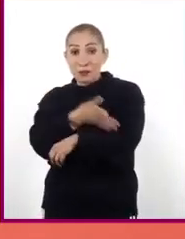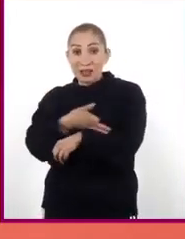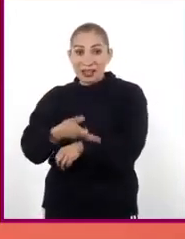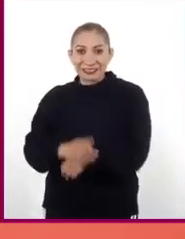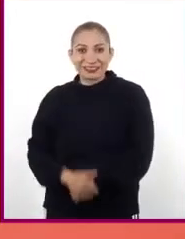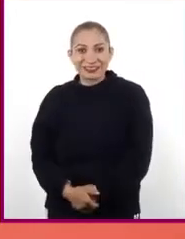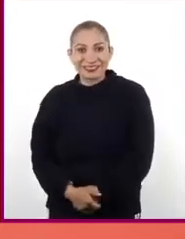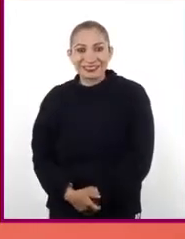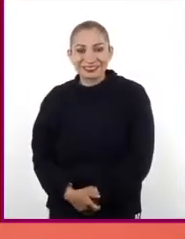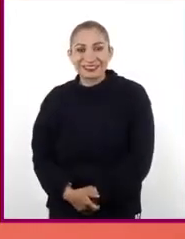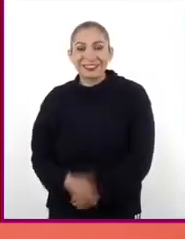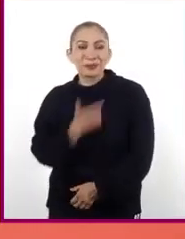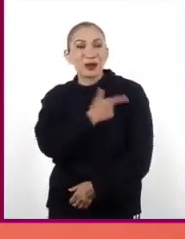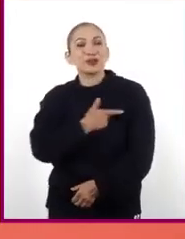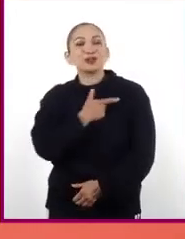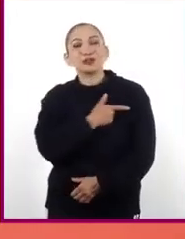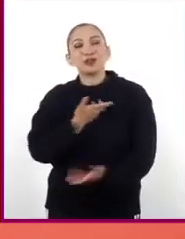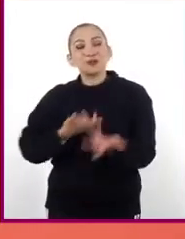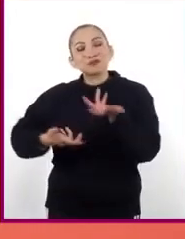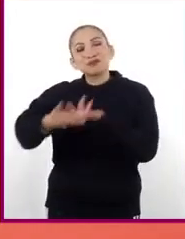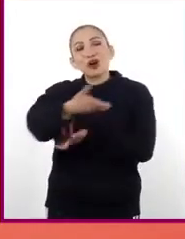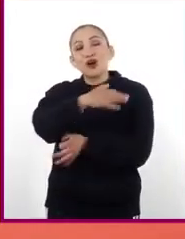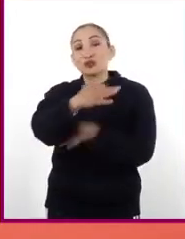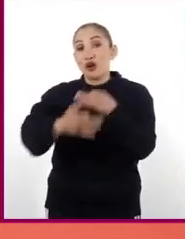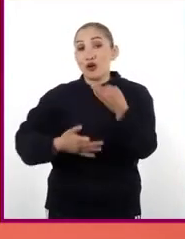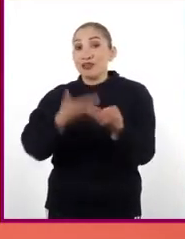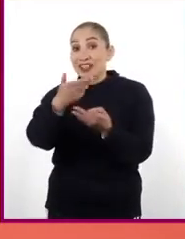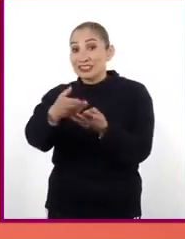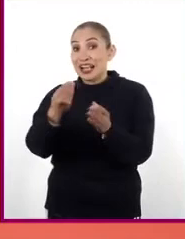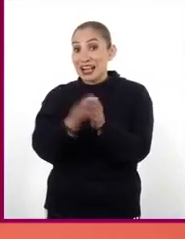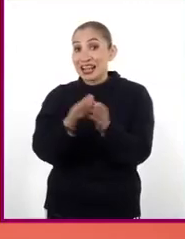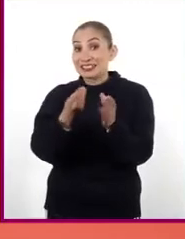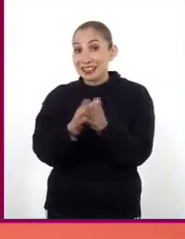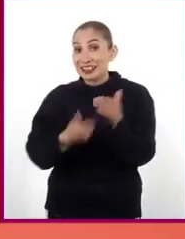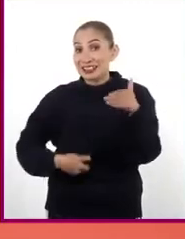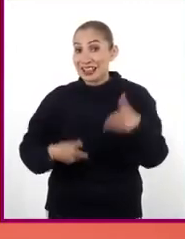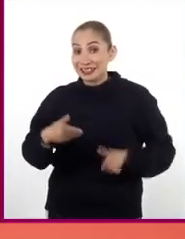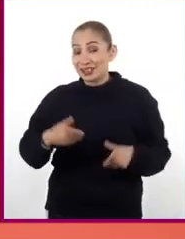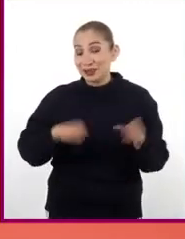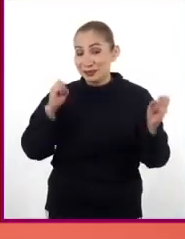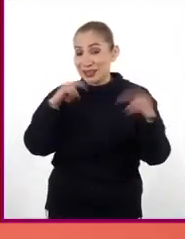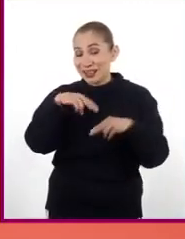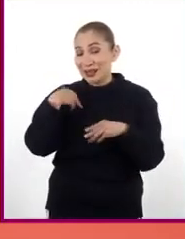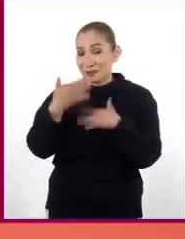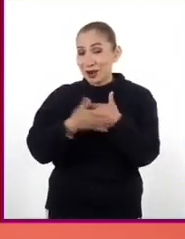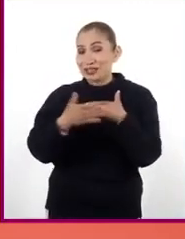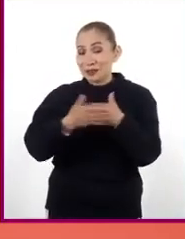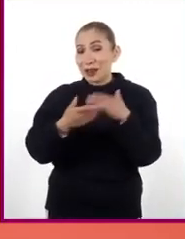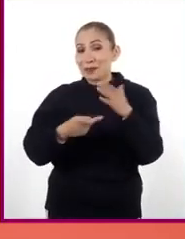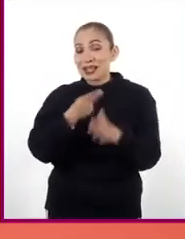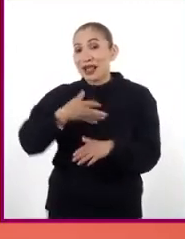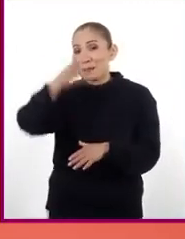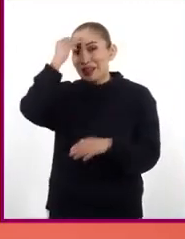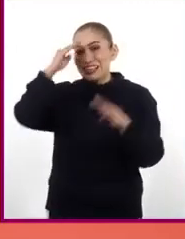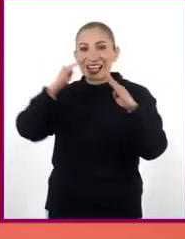familia. Fue un gusto compartir con ustedes esta sesión teatral. Nos vemos en la siguiente